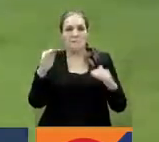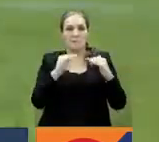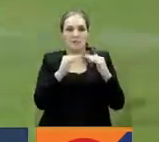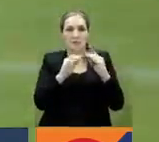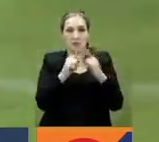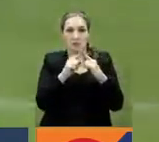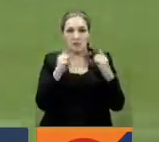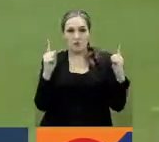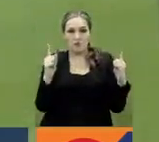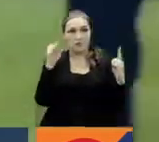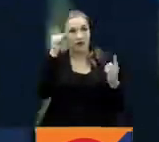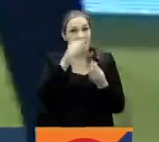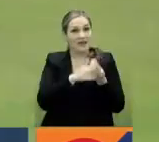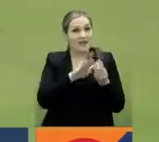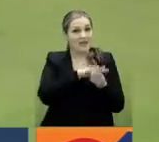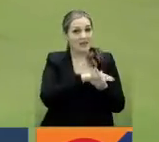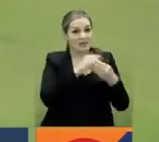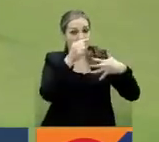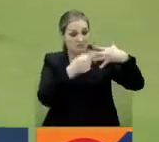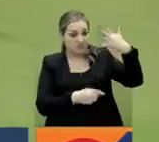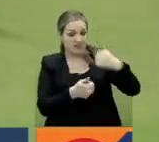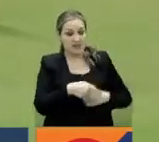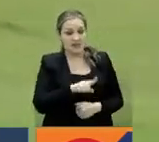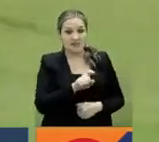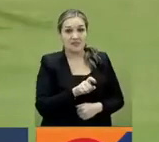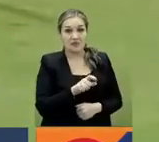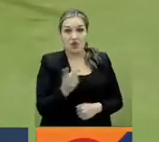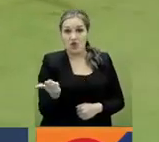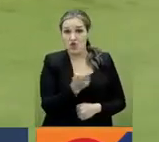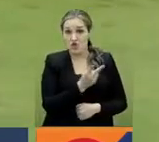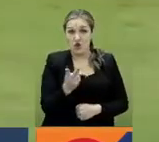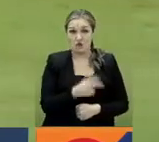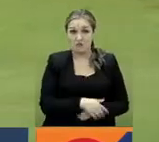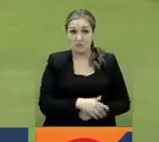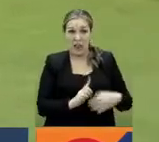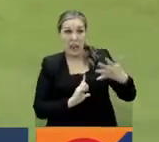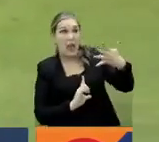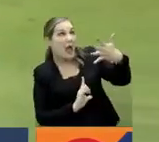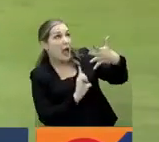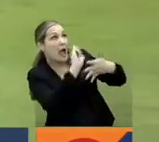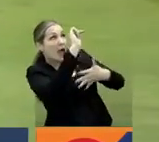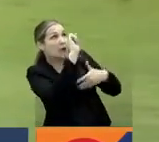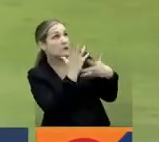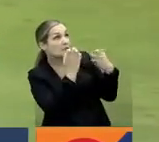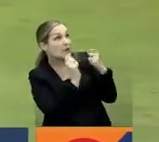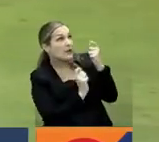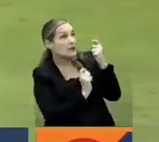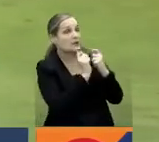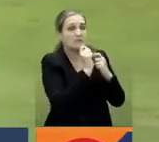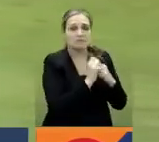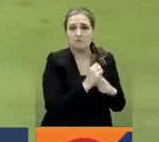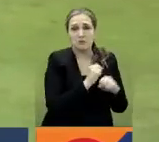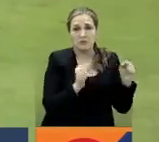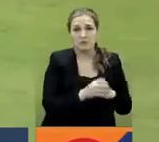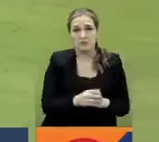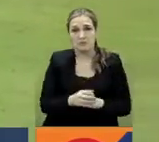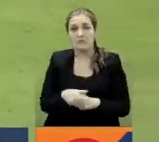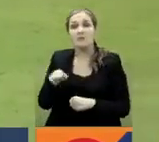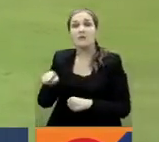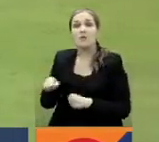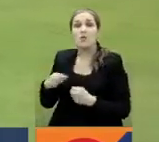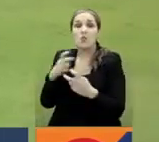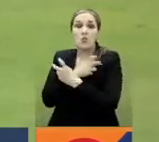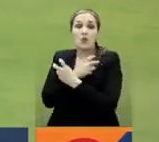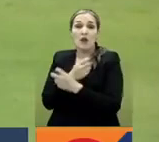que Equidad se está ubicando 16 de la tabla con 11 puntos, los dos están súper lejos del grupo de los 8, y Huila es penúltimo con 7 unidades y